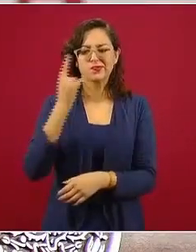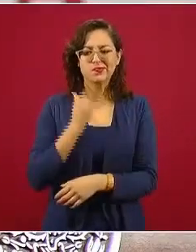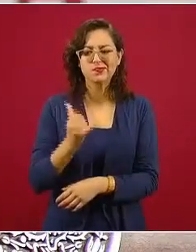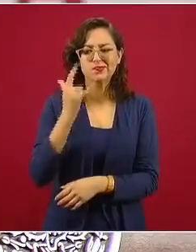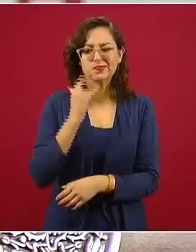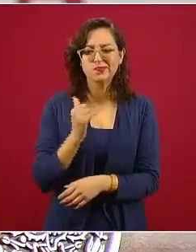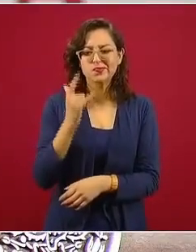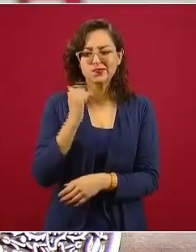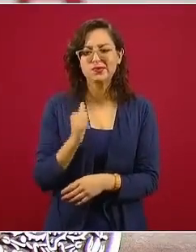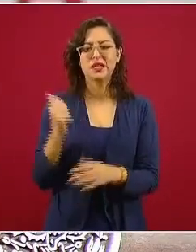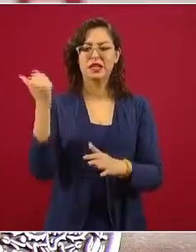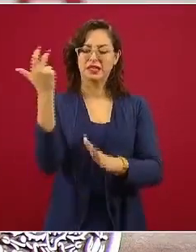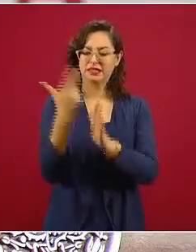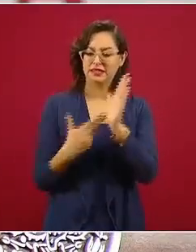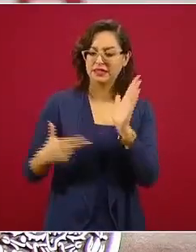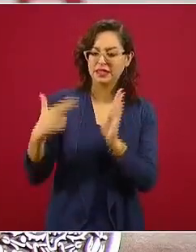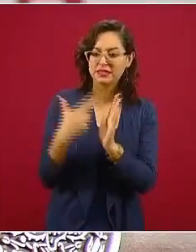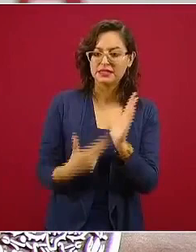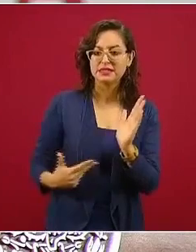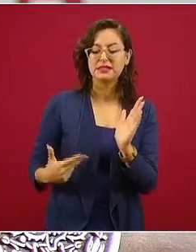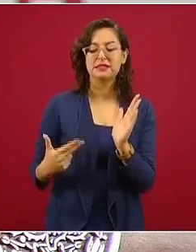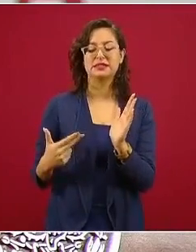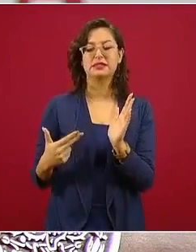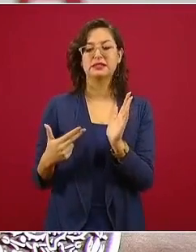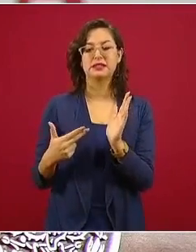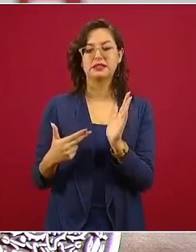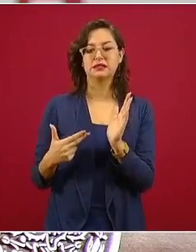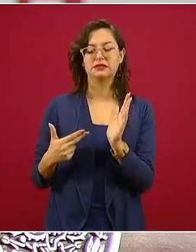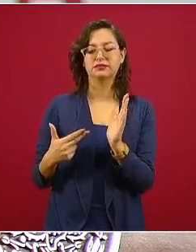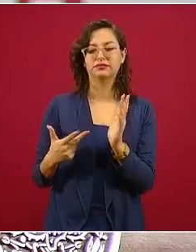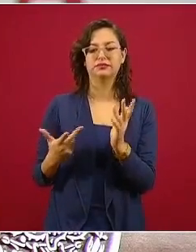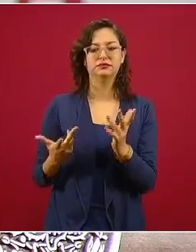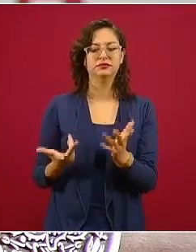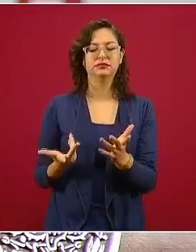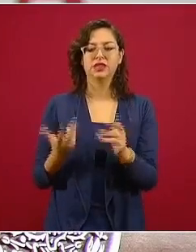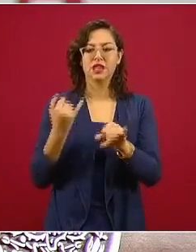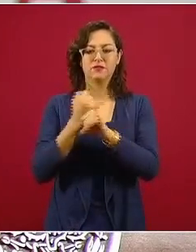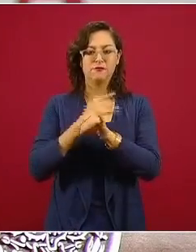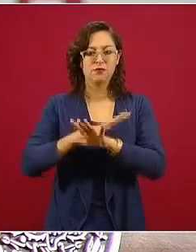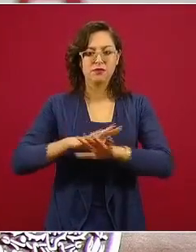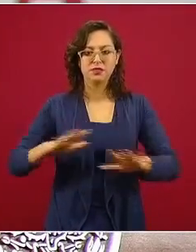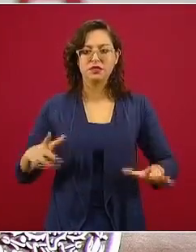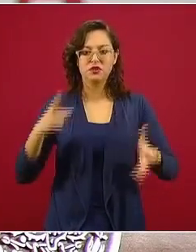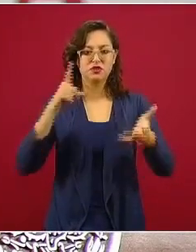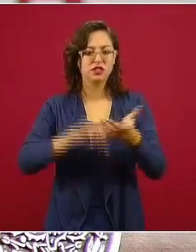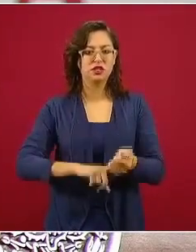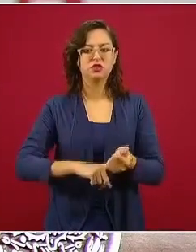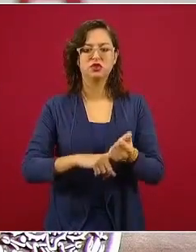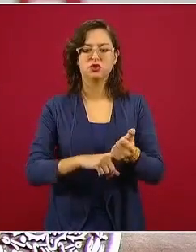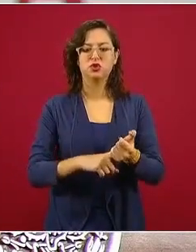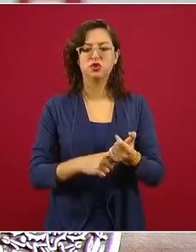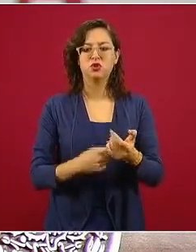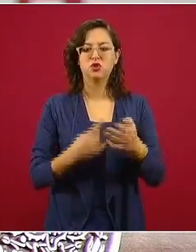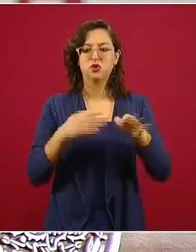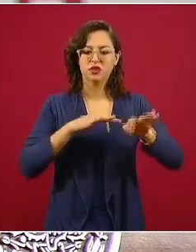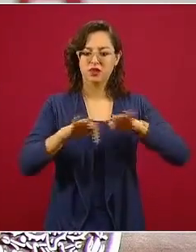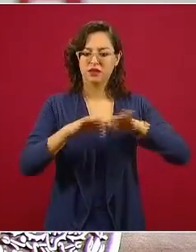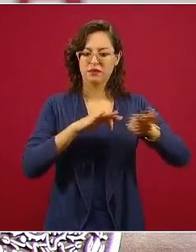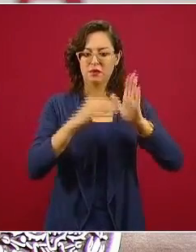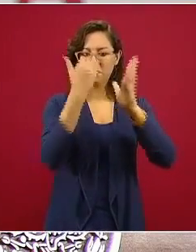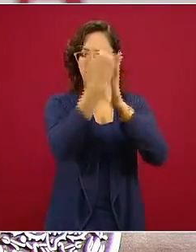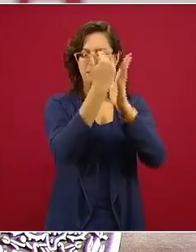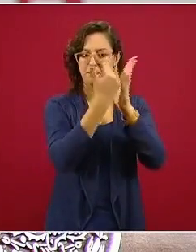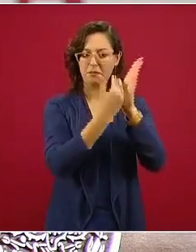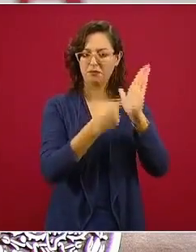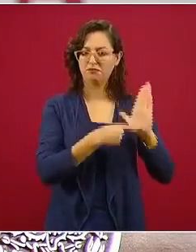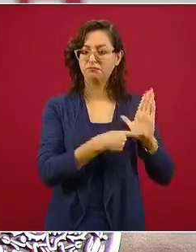hecho talleres, hemos dado a conocer el contenido laboral del tratado, justamente para que